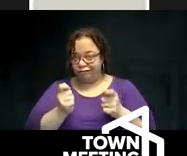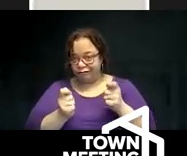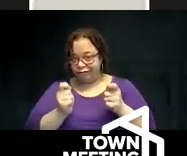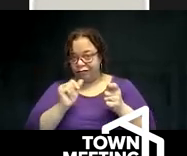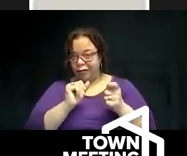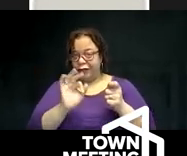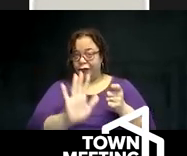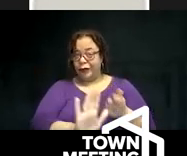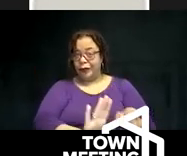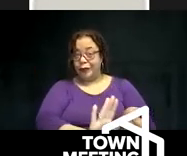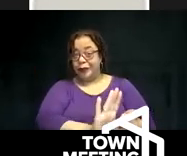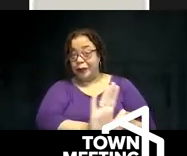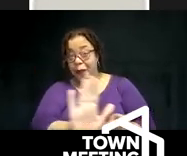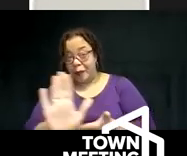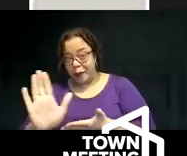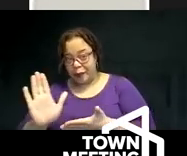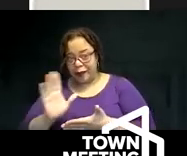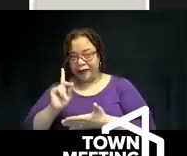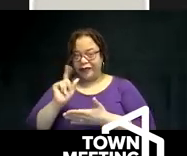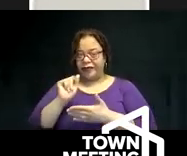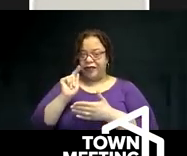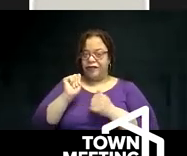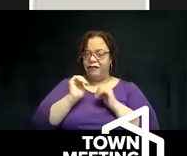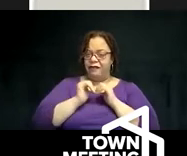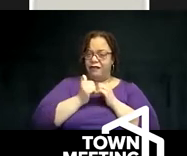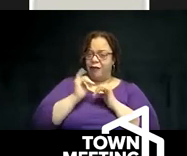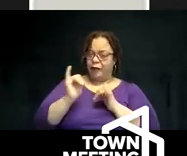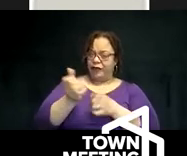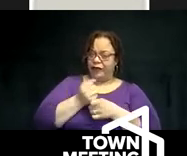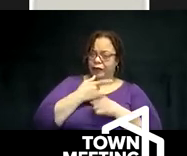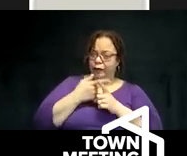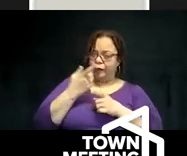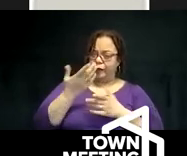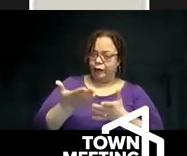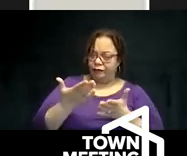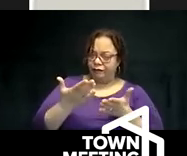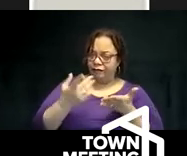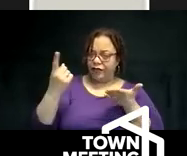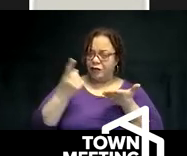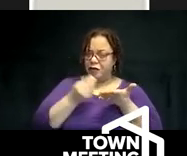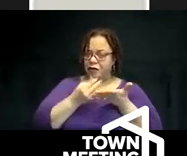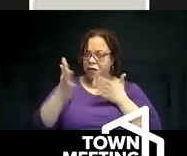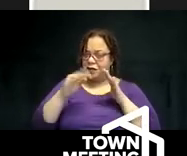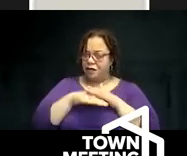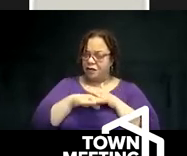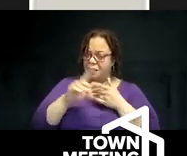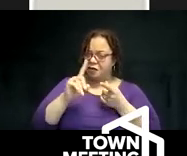data para poder hacer investigación y reciclarlo hacia ti